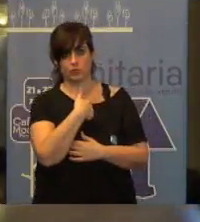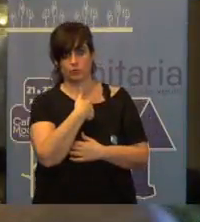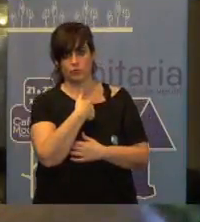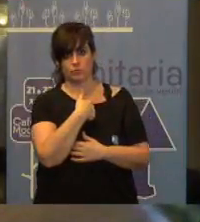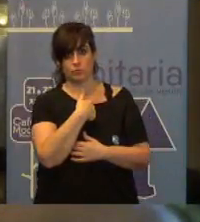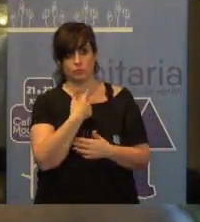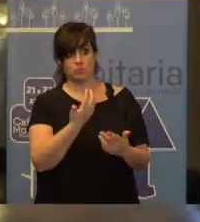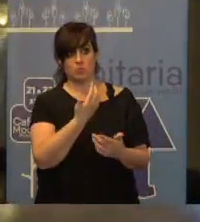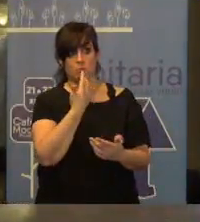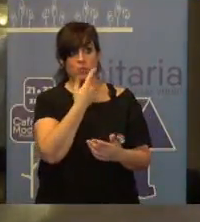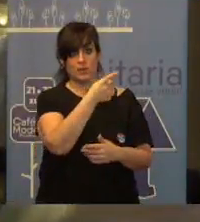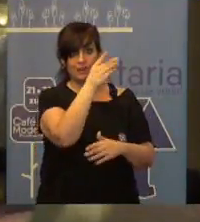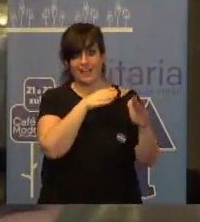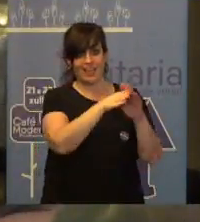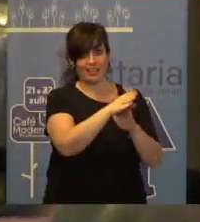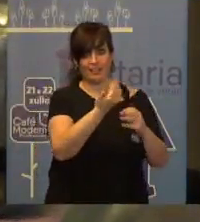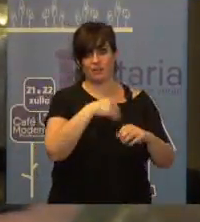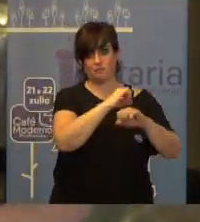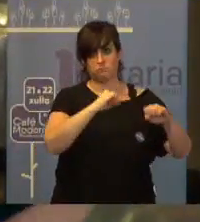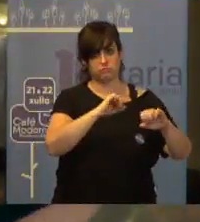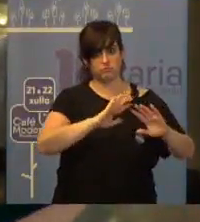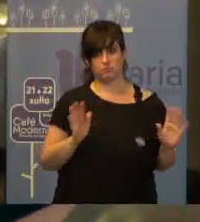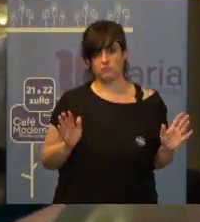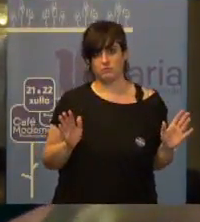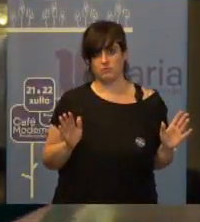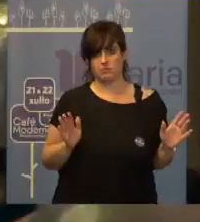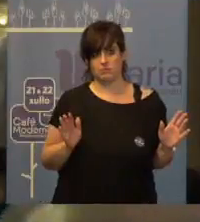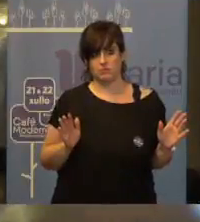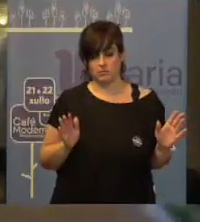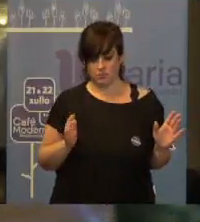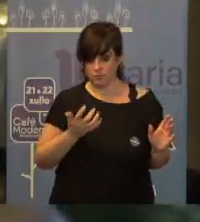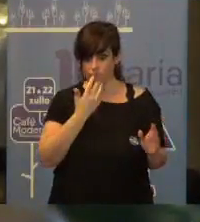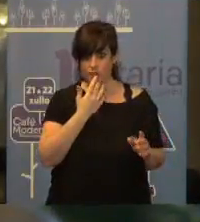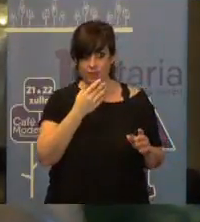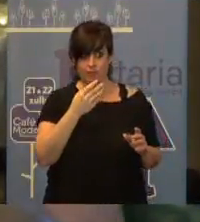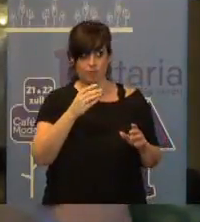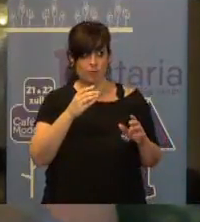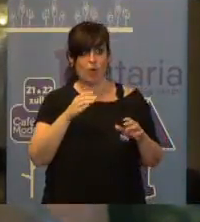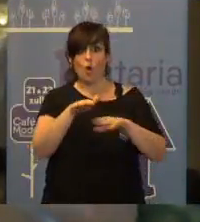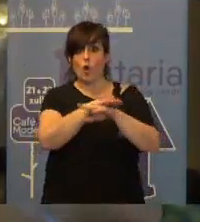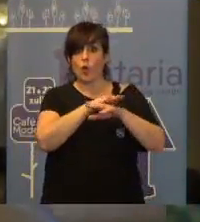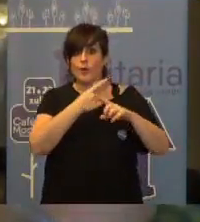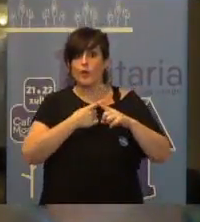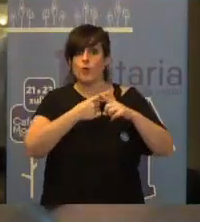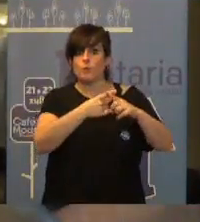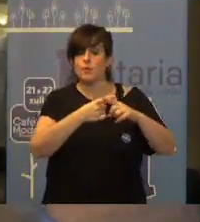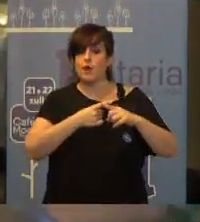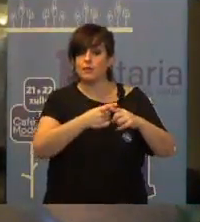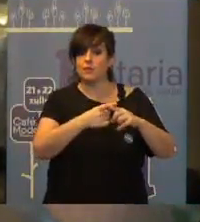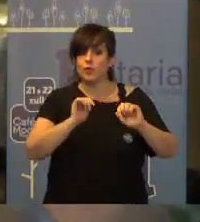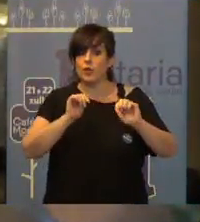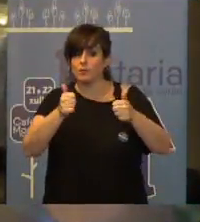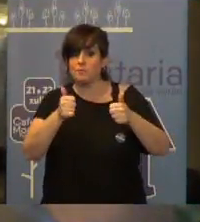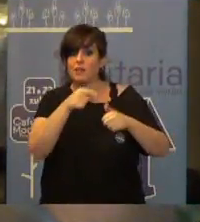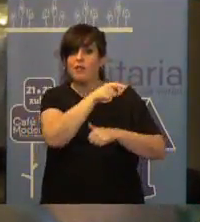cando entra a matar. E unha das decisións que tomou o partido cando chegou foi non meterse con nosotros, meterlos. Isto foi